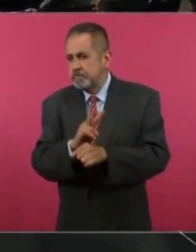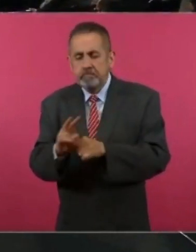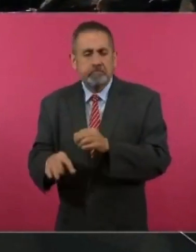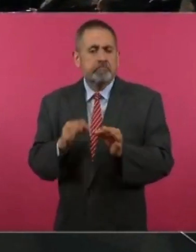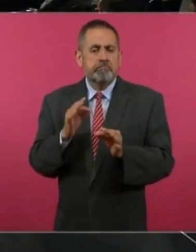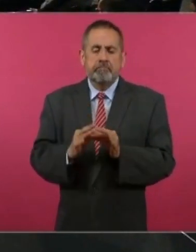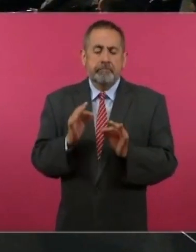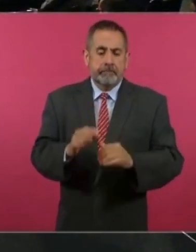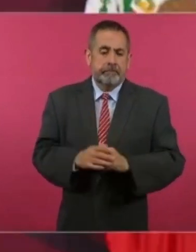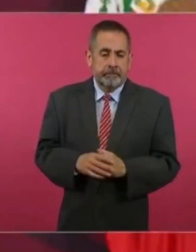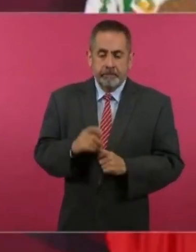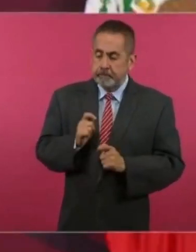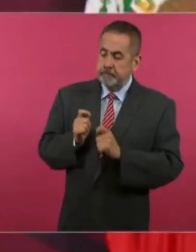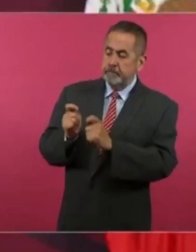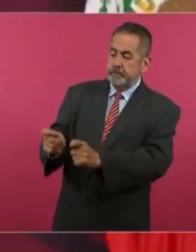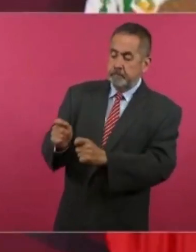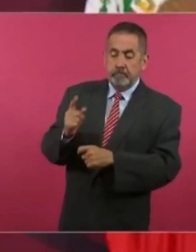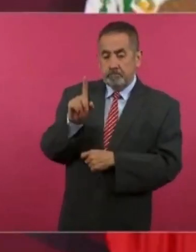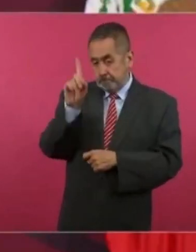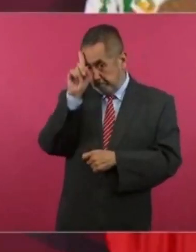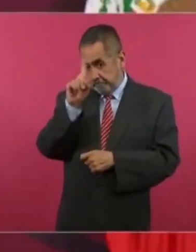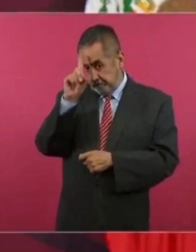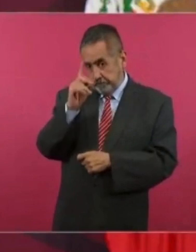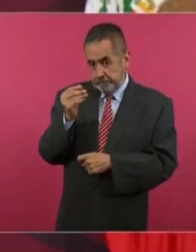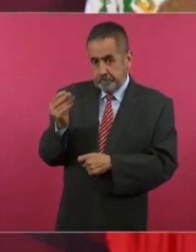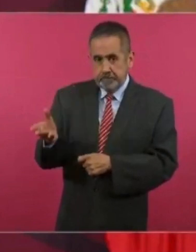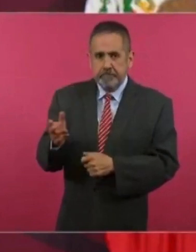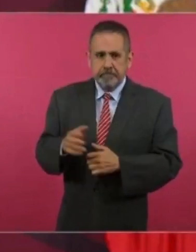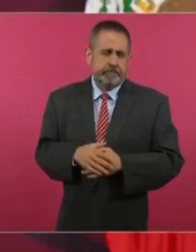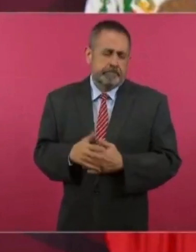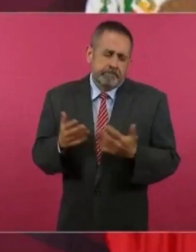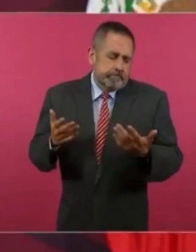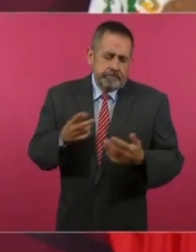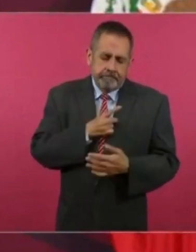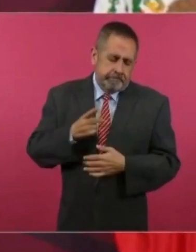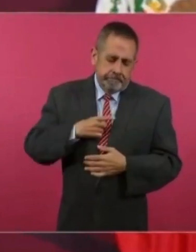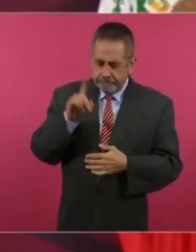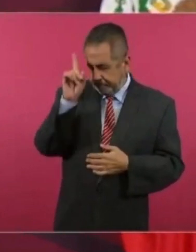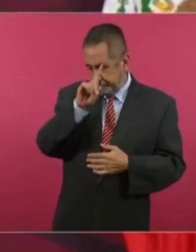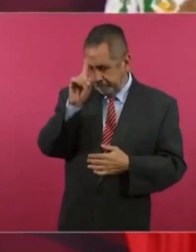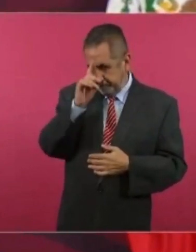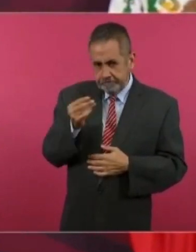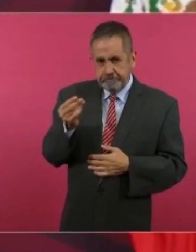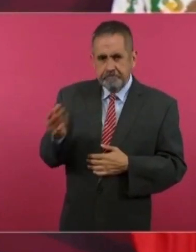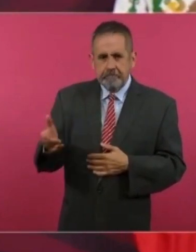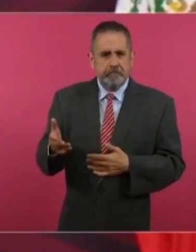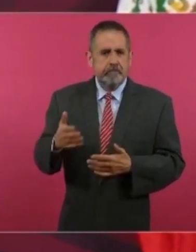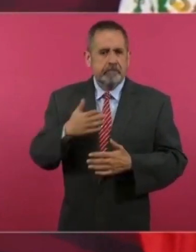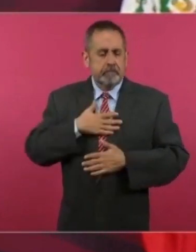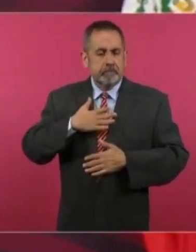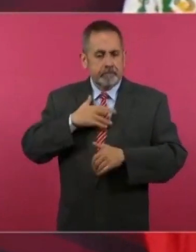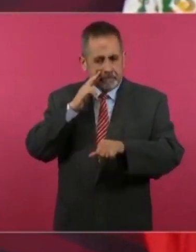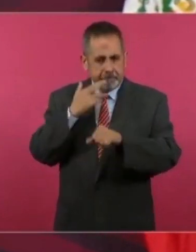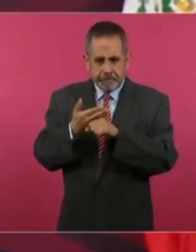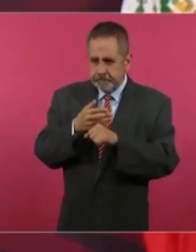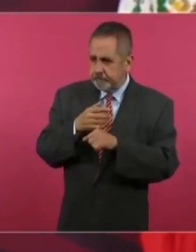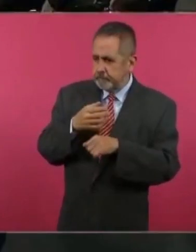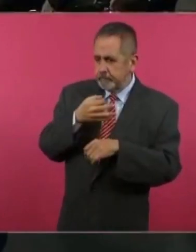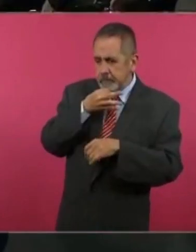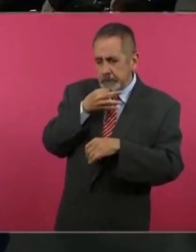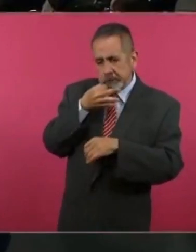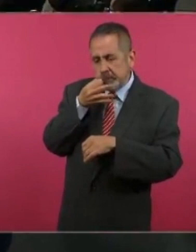Pero una de las recomendaciones que las tengo que hacer, porque es mi responsabilidad,